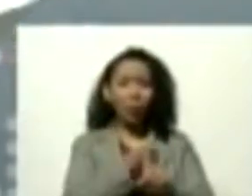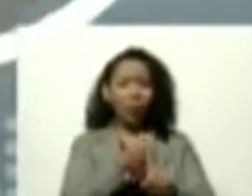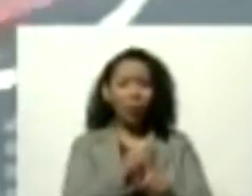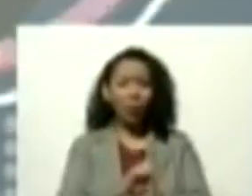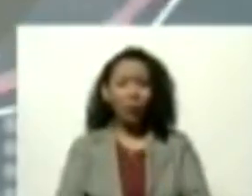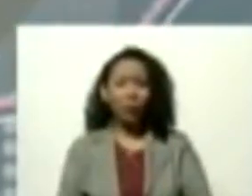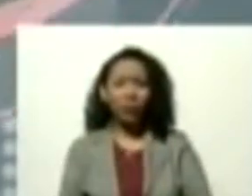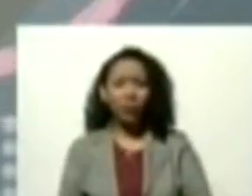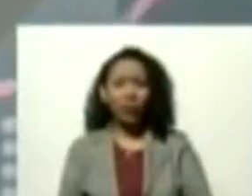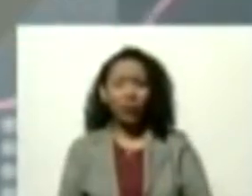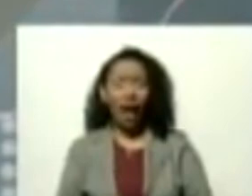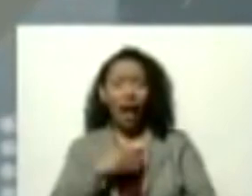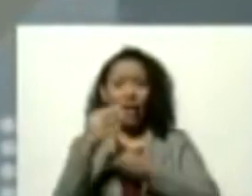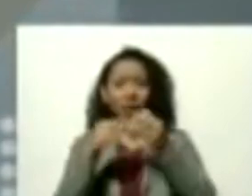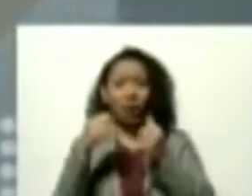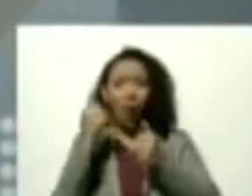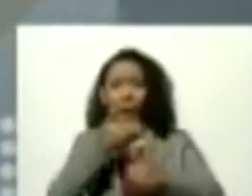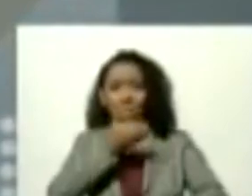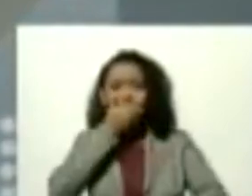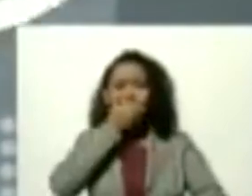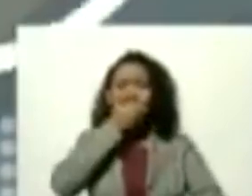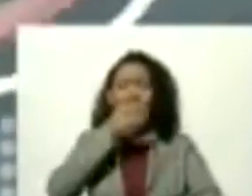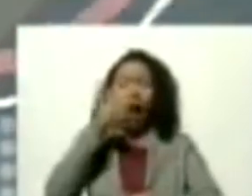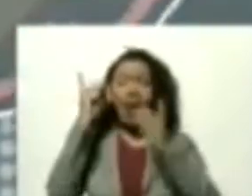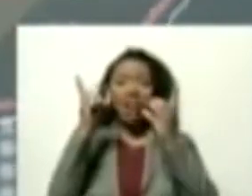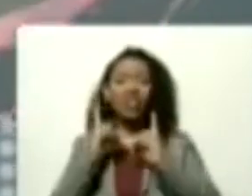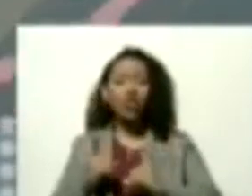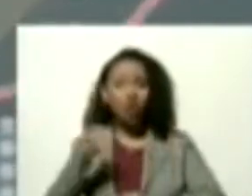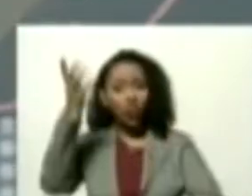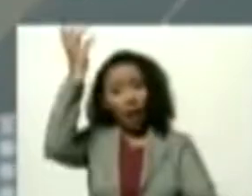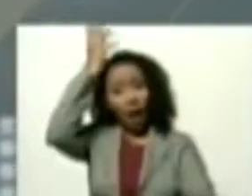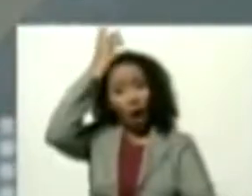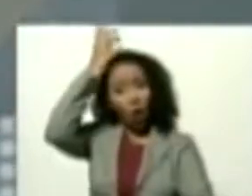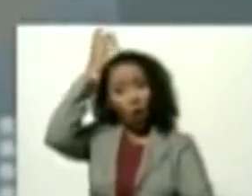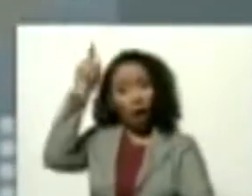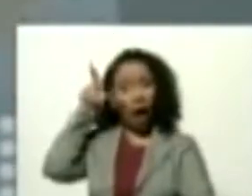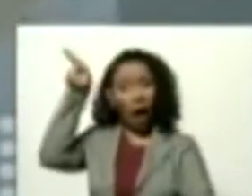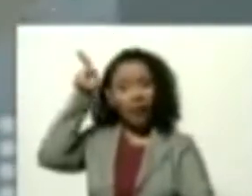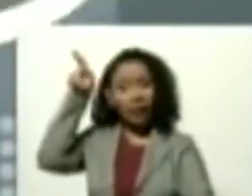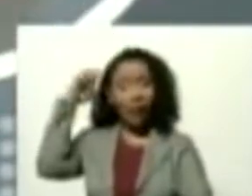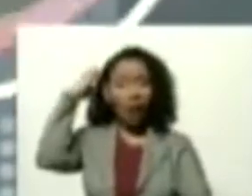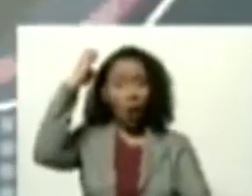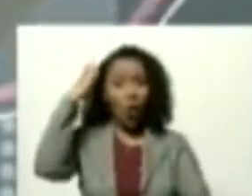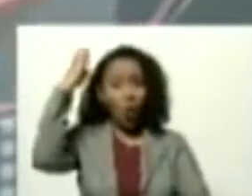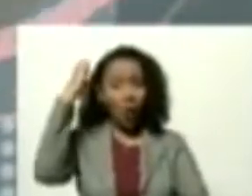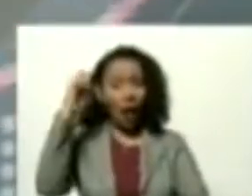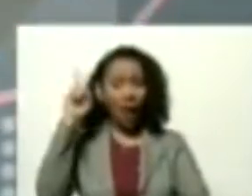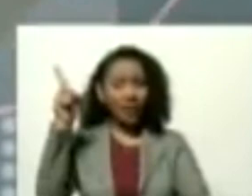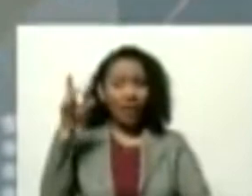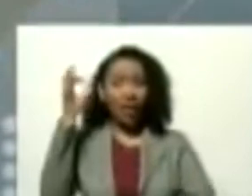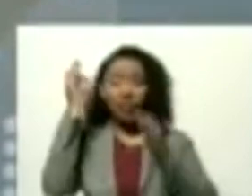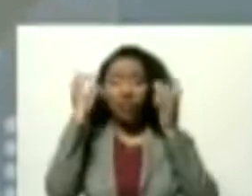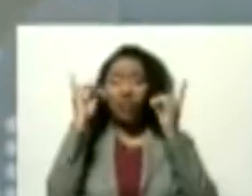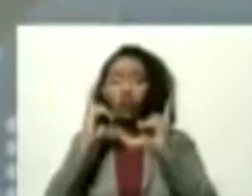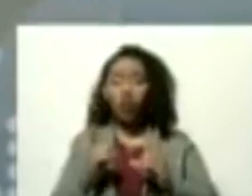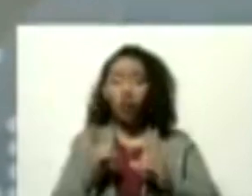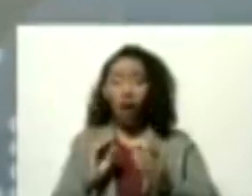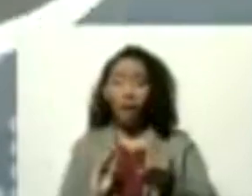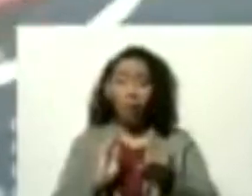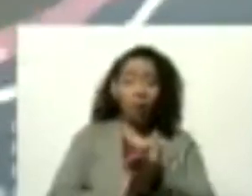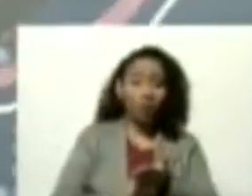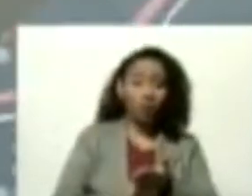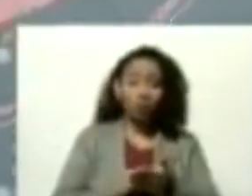subordinada, amordazada a las decisiones de la corona británica. Decisiones que pueden ser destempladas y sobre las mismas